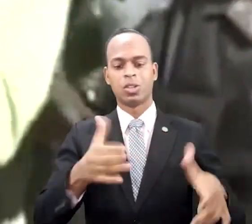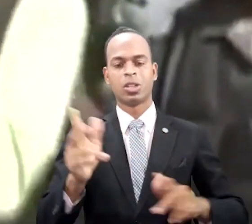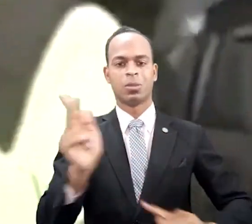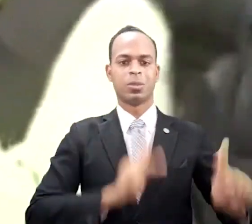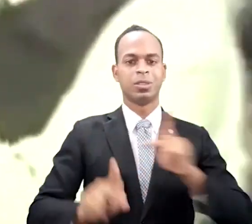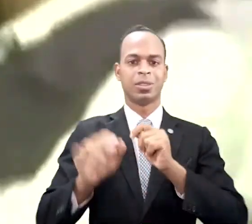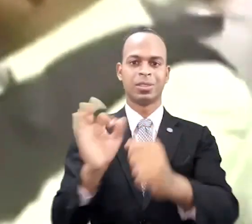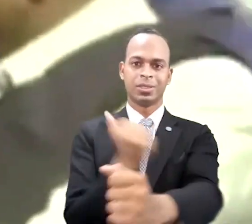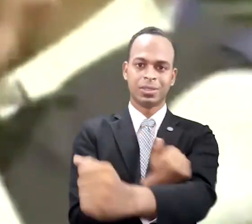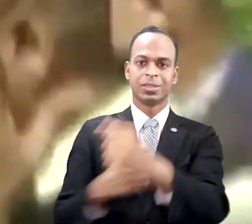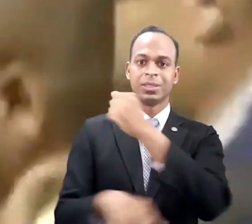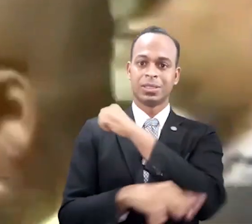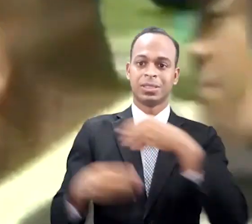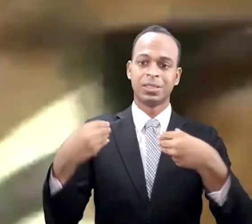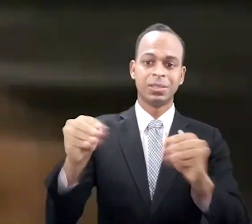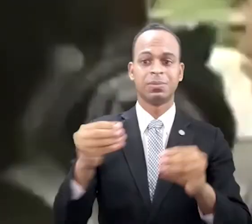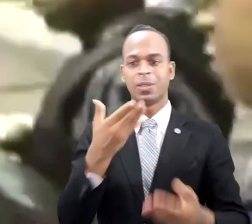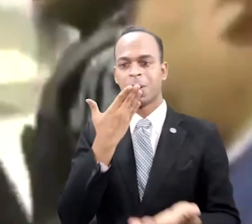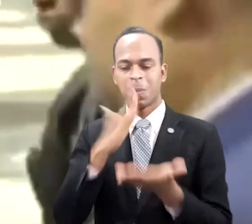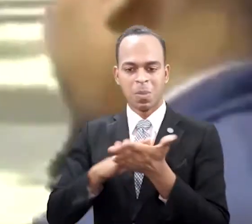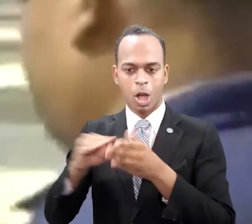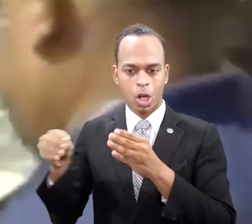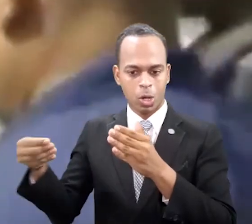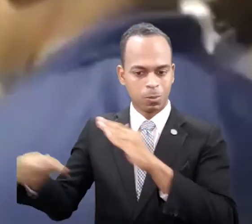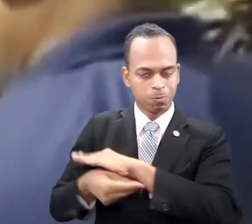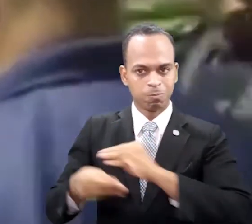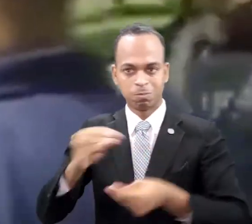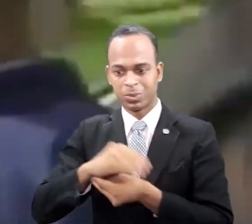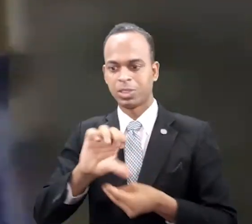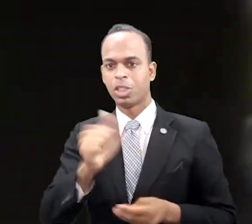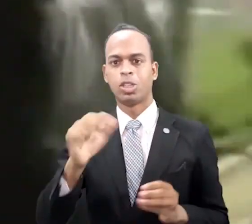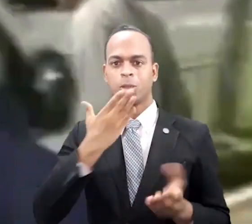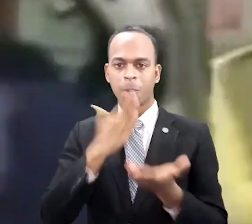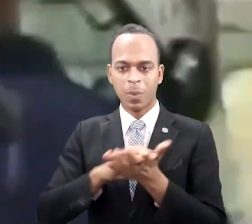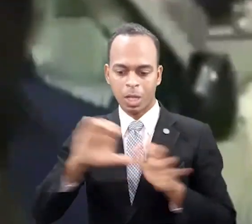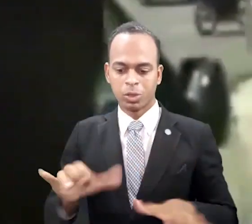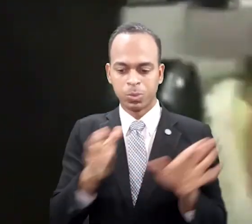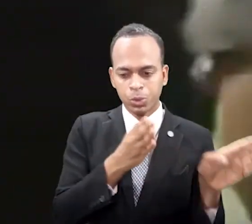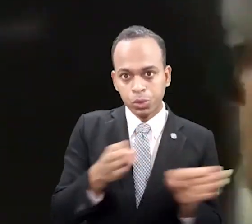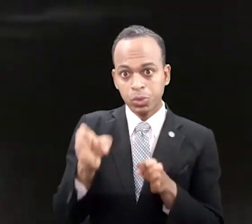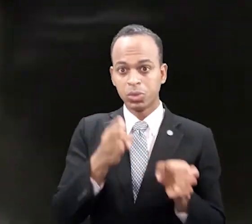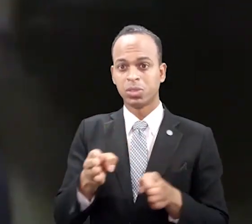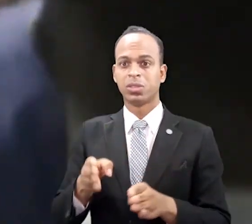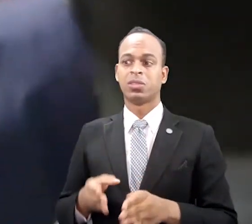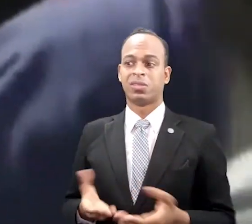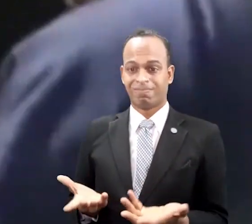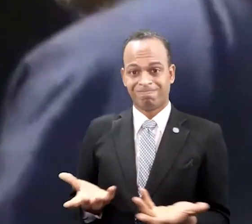duele a los narcotraficantes, la corrupción y el crimen organizado.